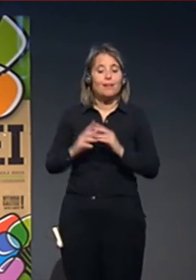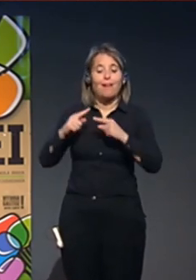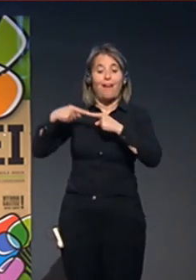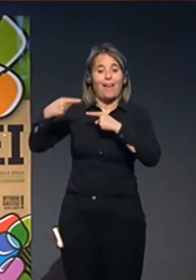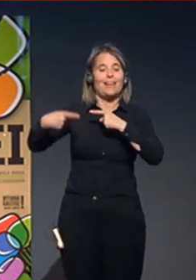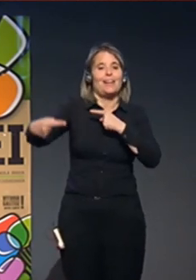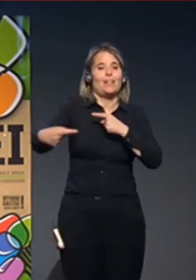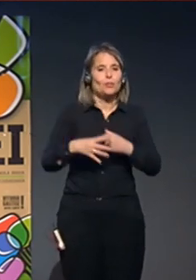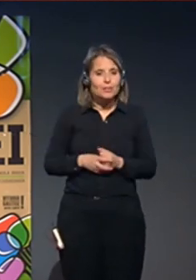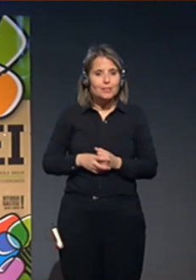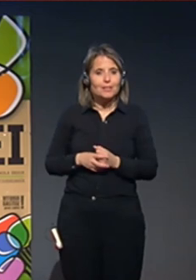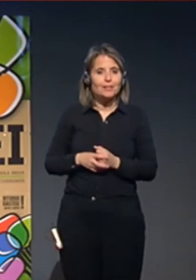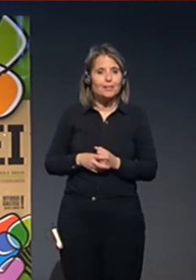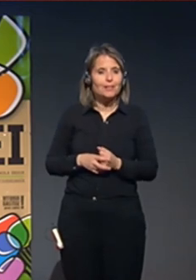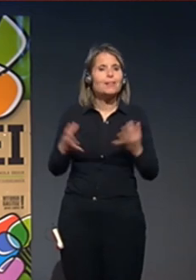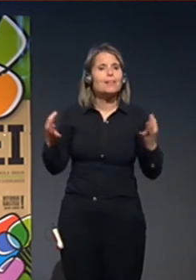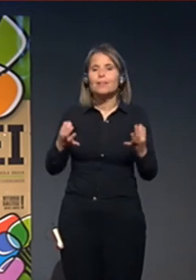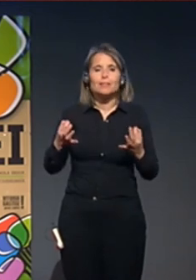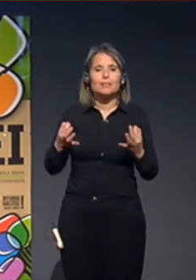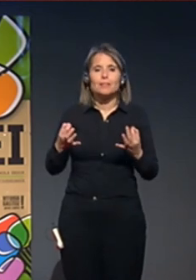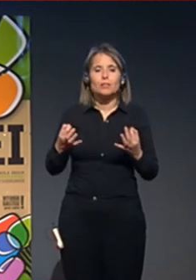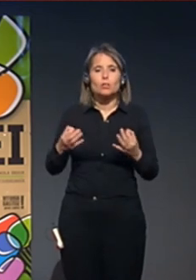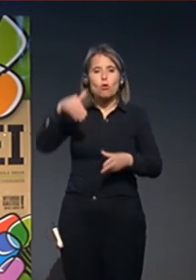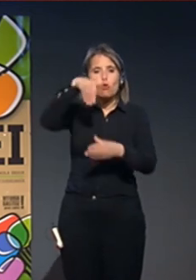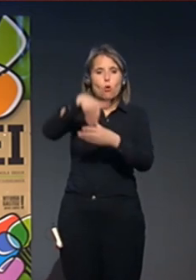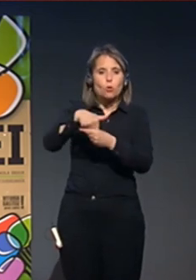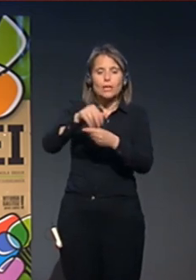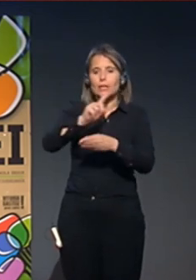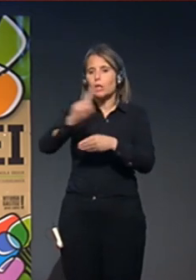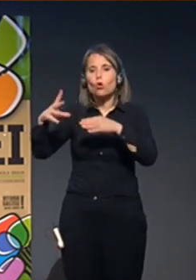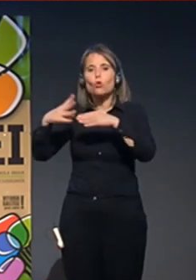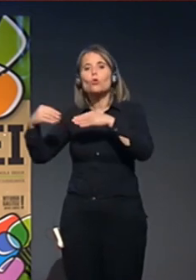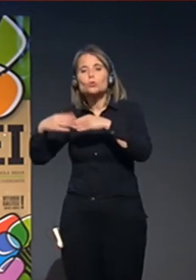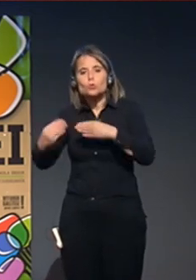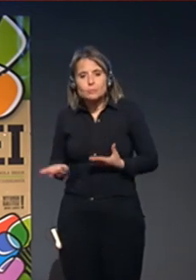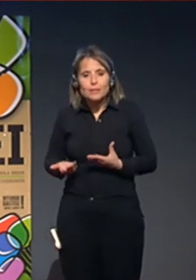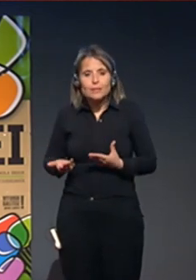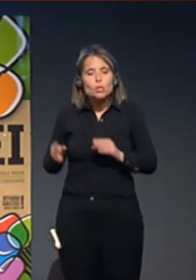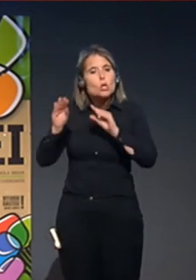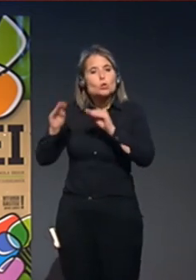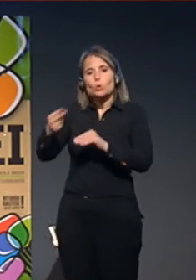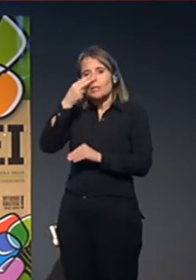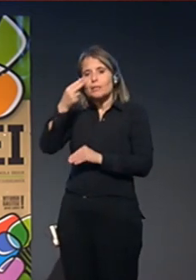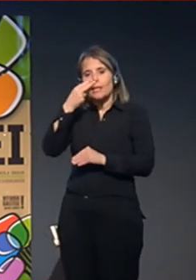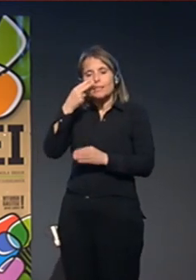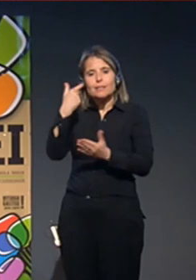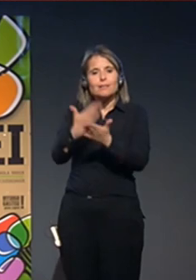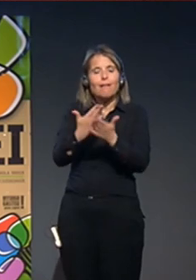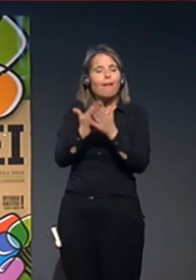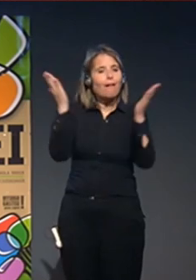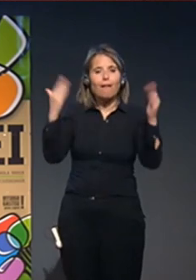generaciones futuras no votan y no consumen por lo tanto sus intereses no están